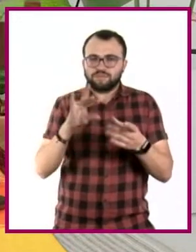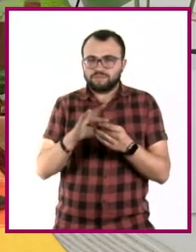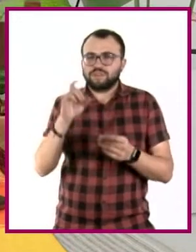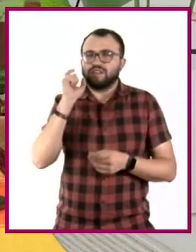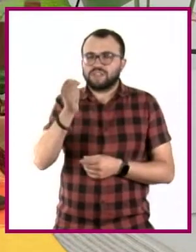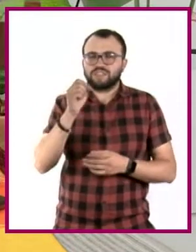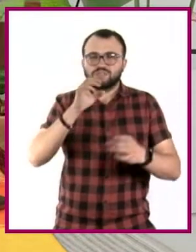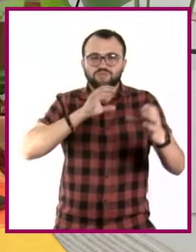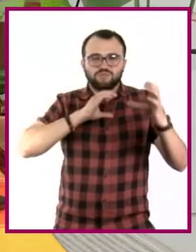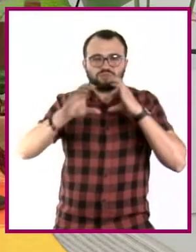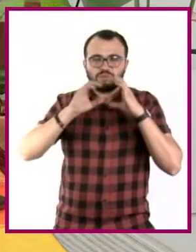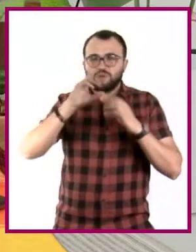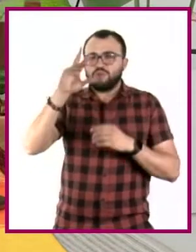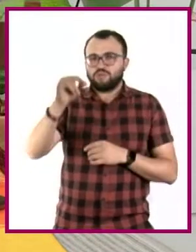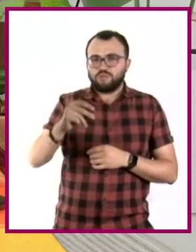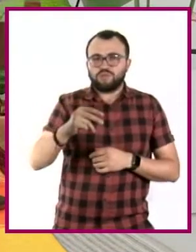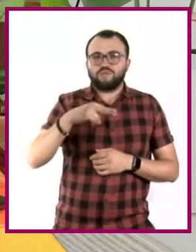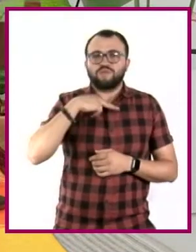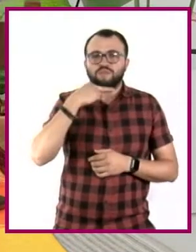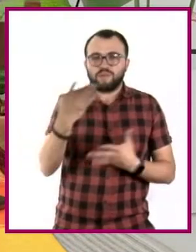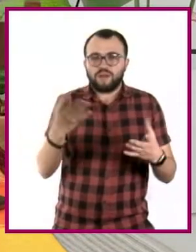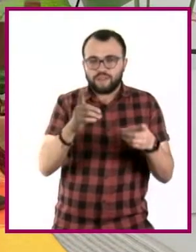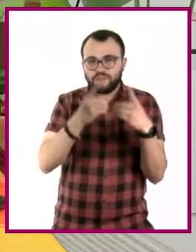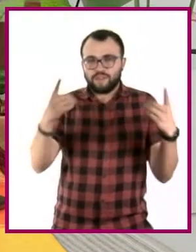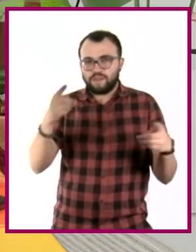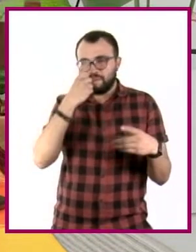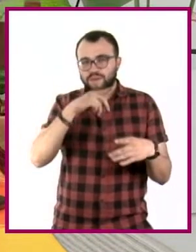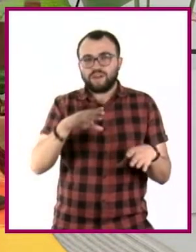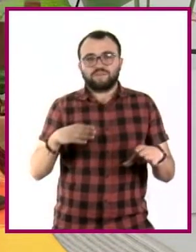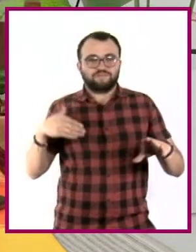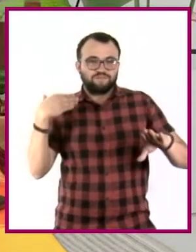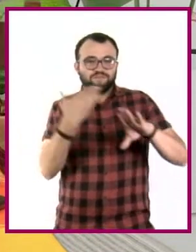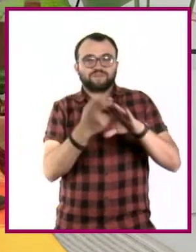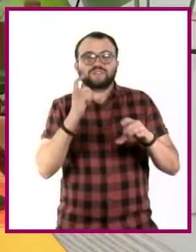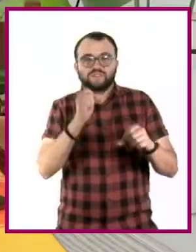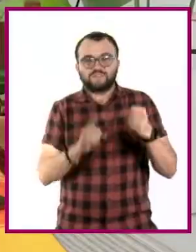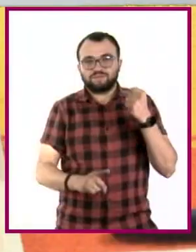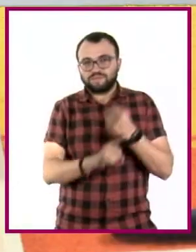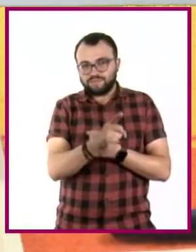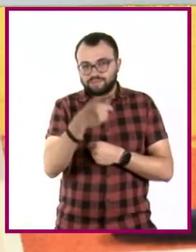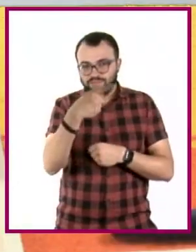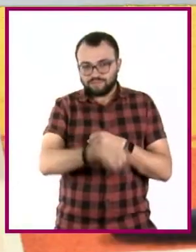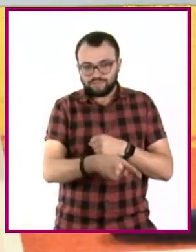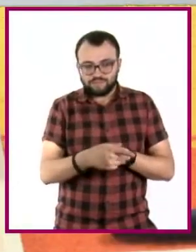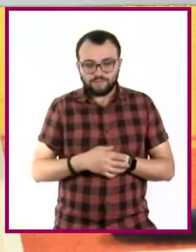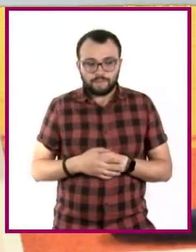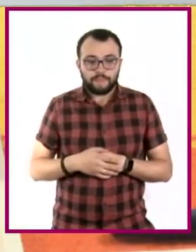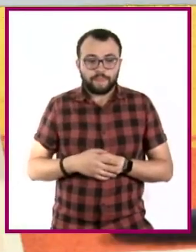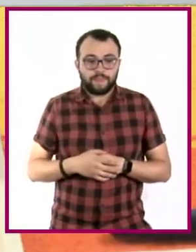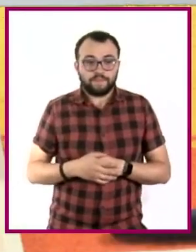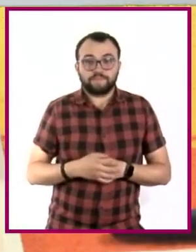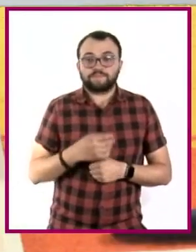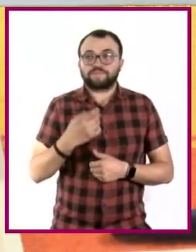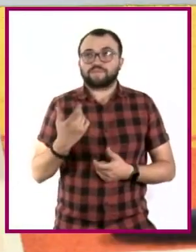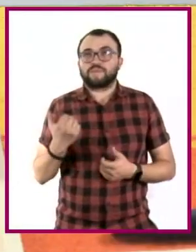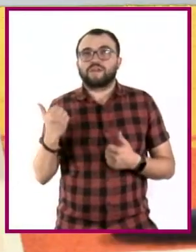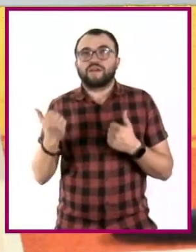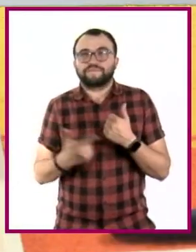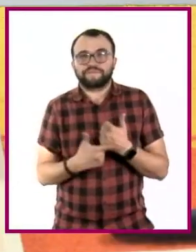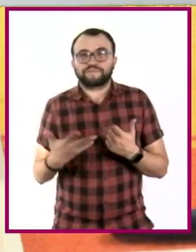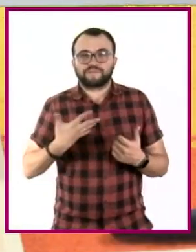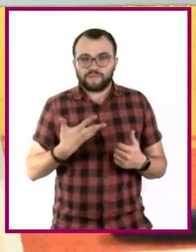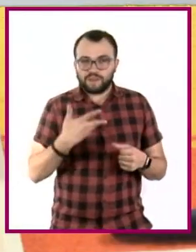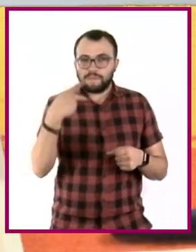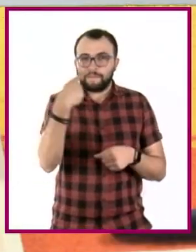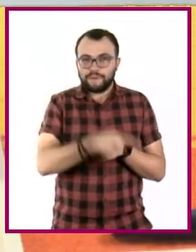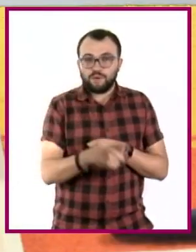de comunicación no verbal se desarrolla para afrontar situaciones de riesgo? En una situación de riesgo,